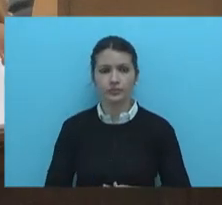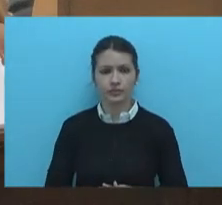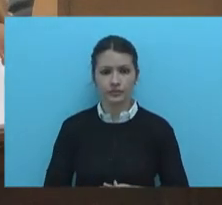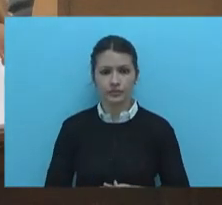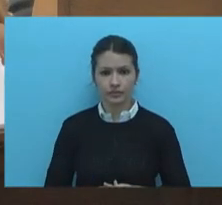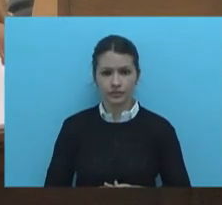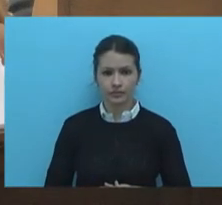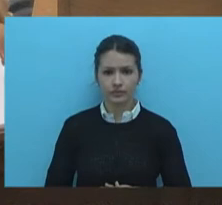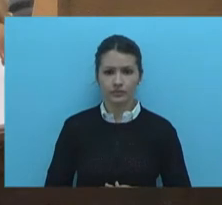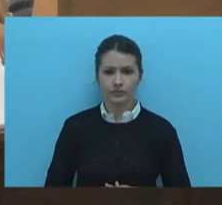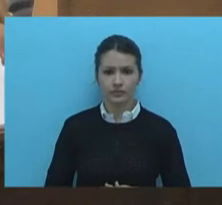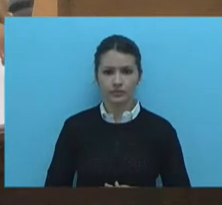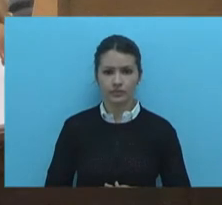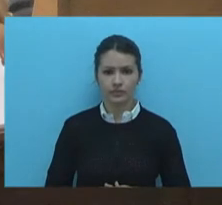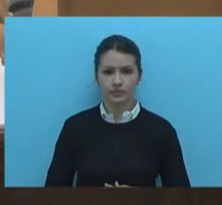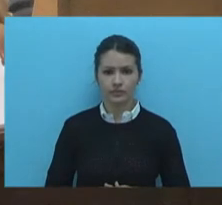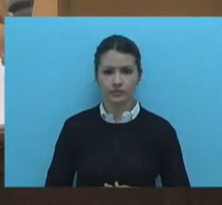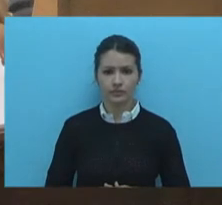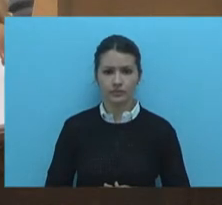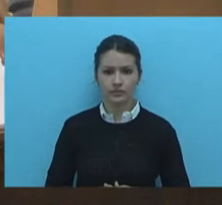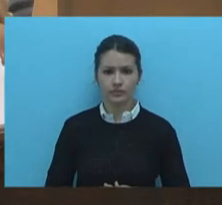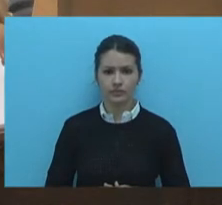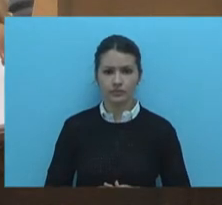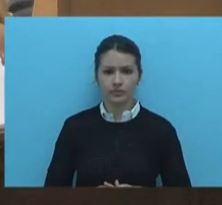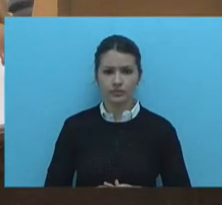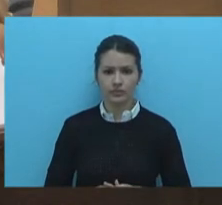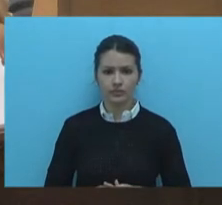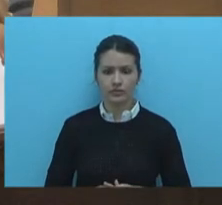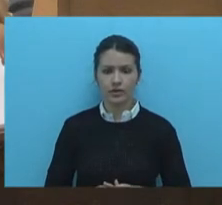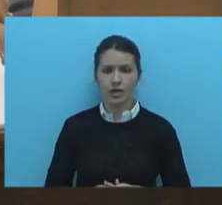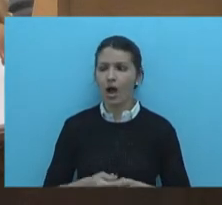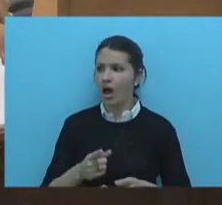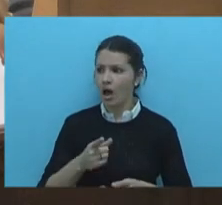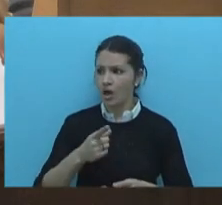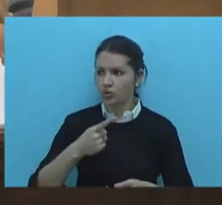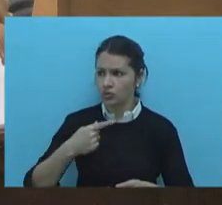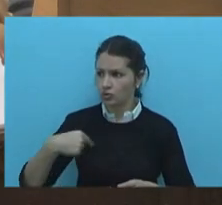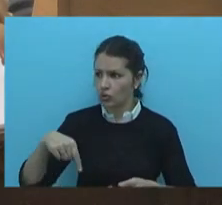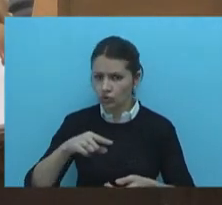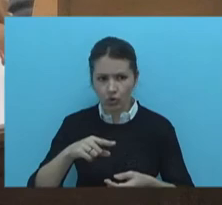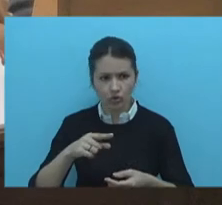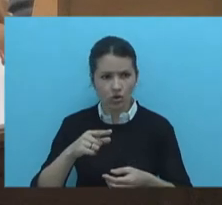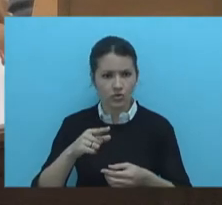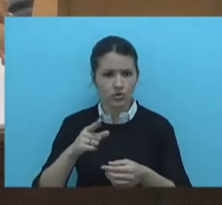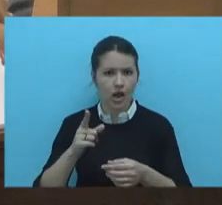quien lo acompañe emocionalmente en la escuela. Un tutor no está capacitado, un profesor tampoco. Por eso queremos